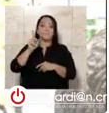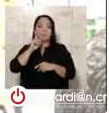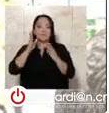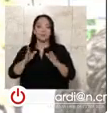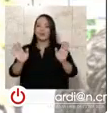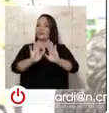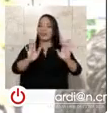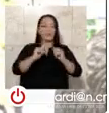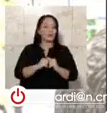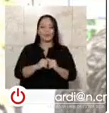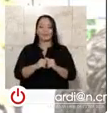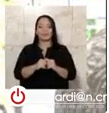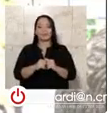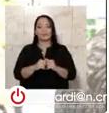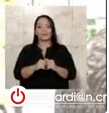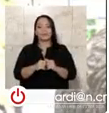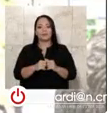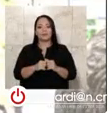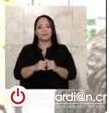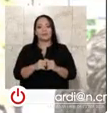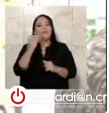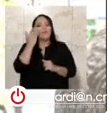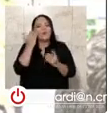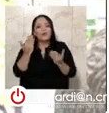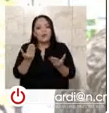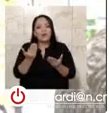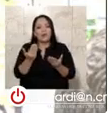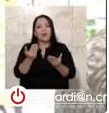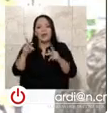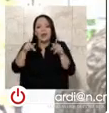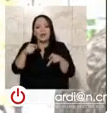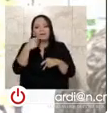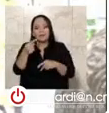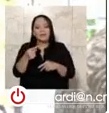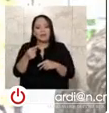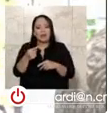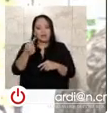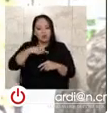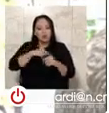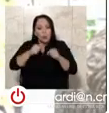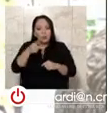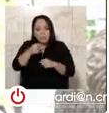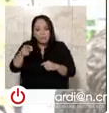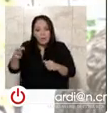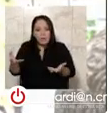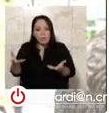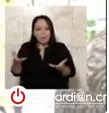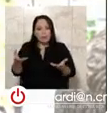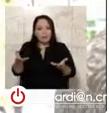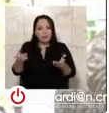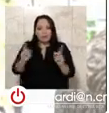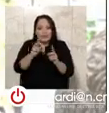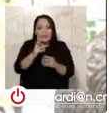el voto. La pregunta es, ¿por qué quieren decir que sí podemos despedir y que no lo estamos haciendo? Cuando no se puede y